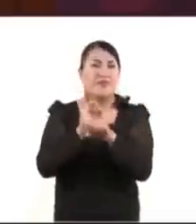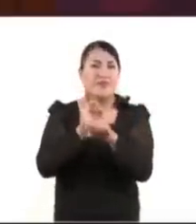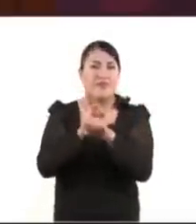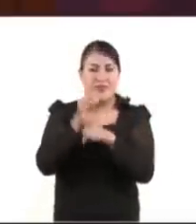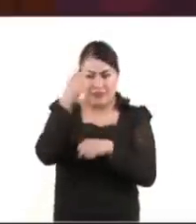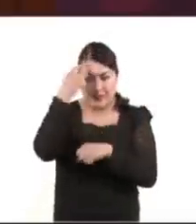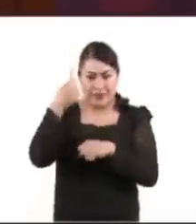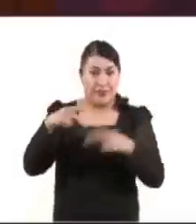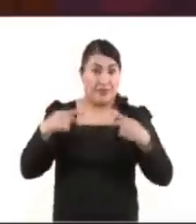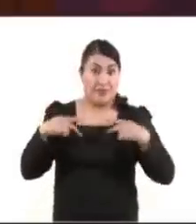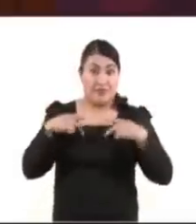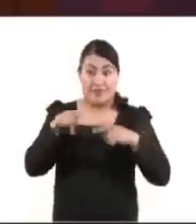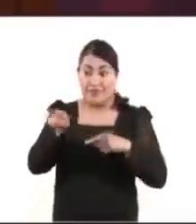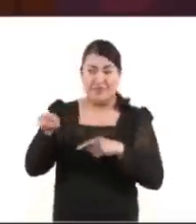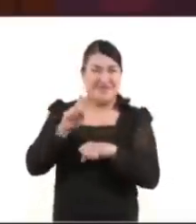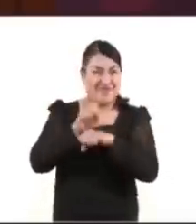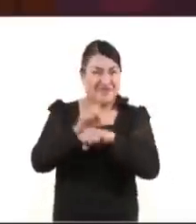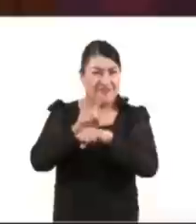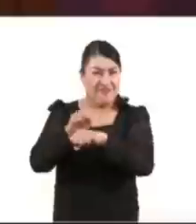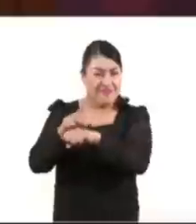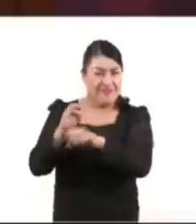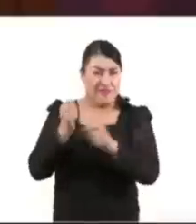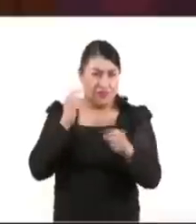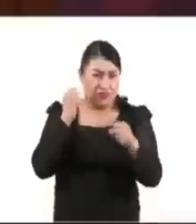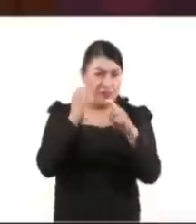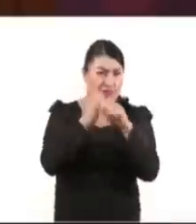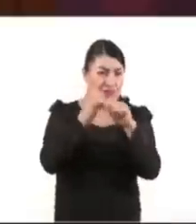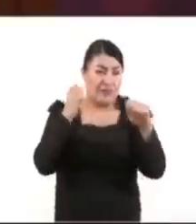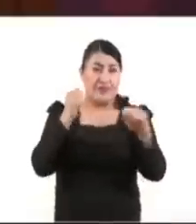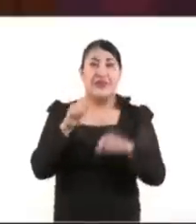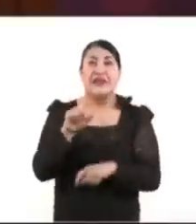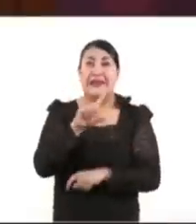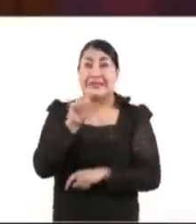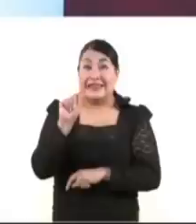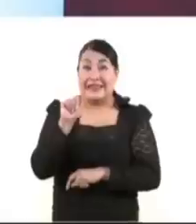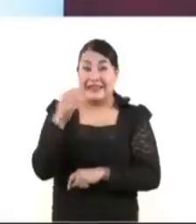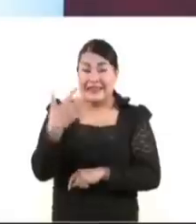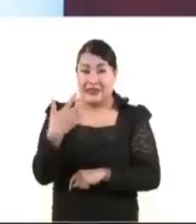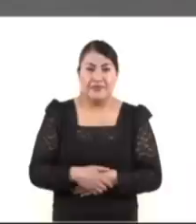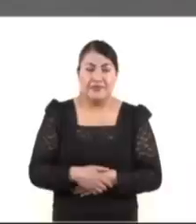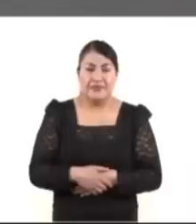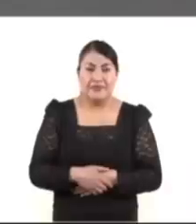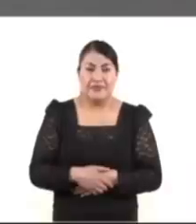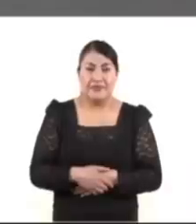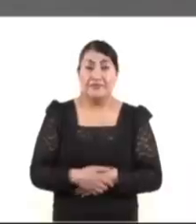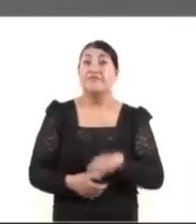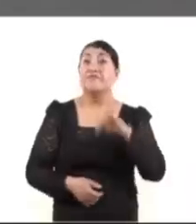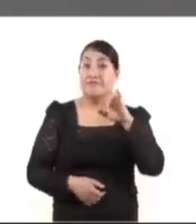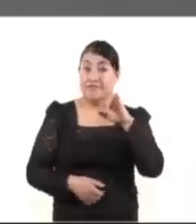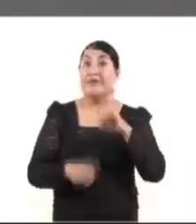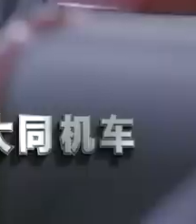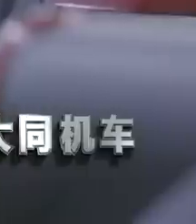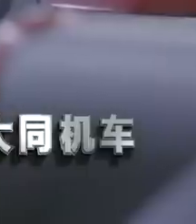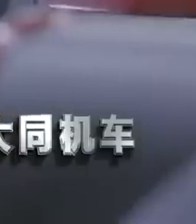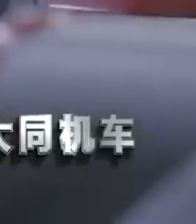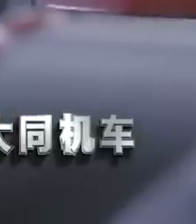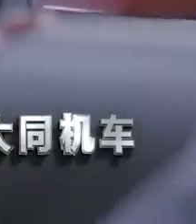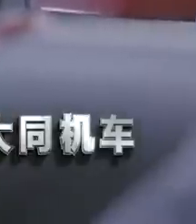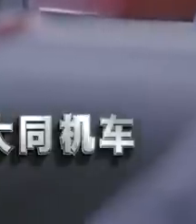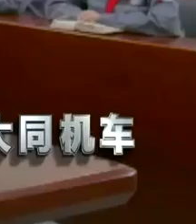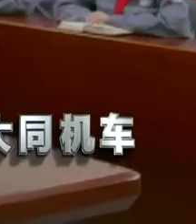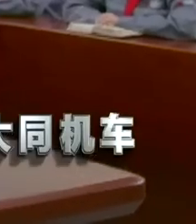de usuarios transportados diariamente de 75 mil a 110 mil personas y con seis empresas